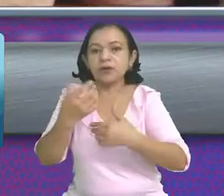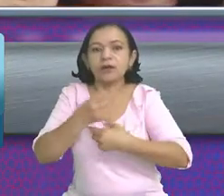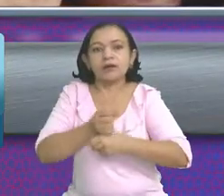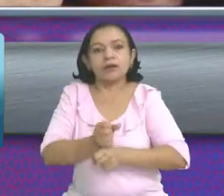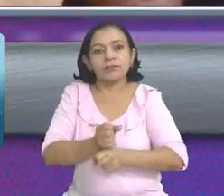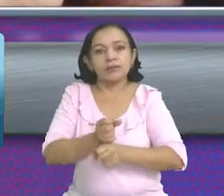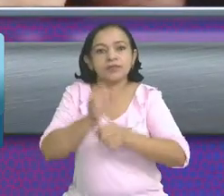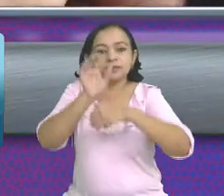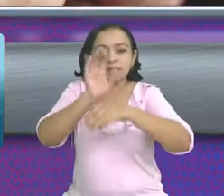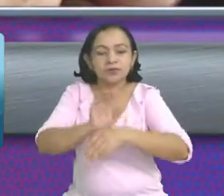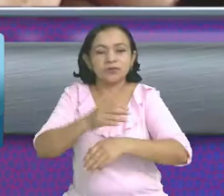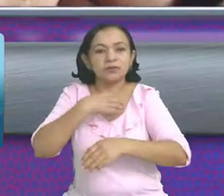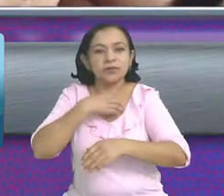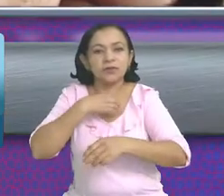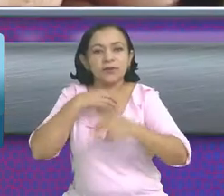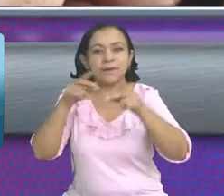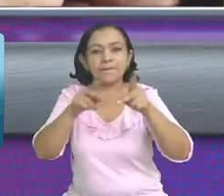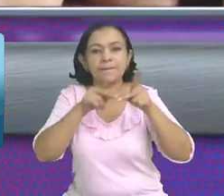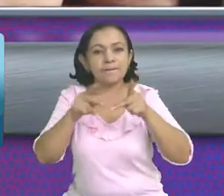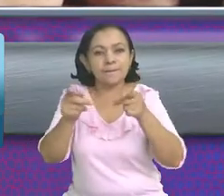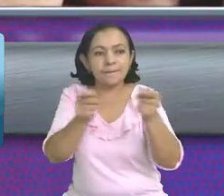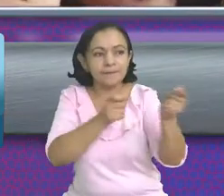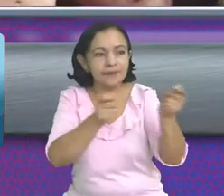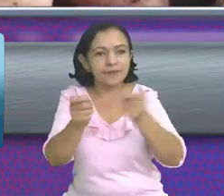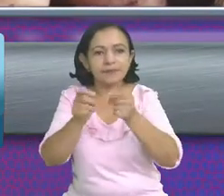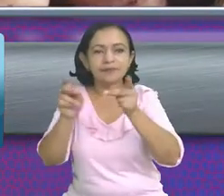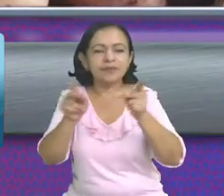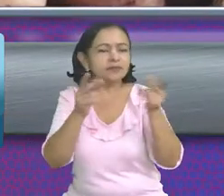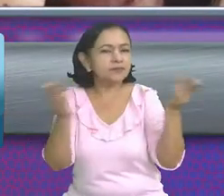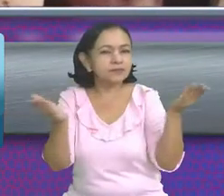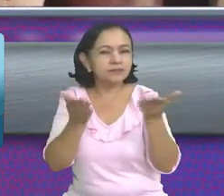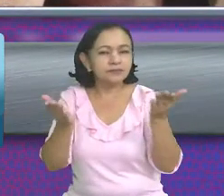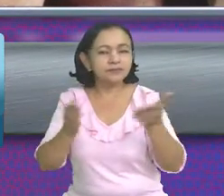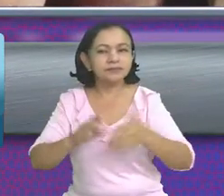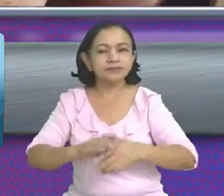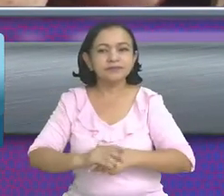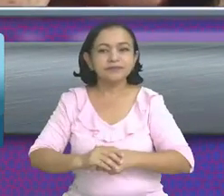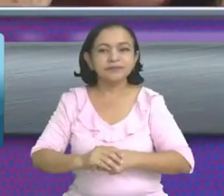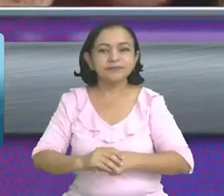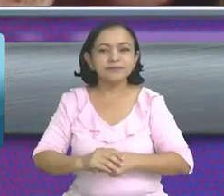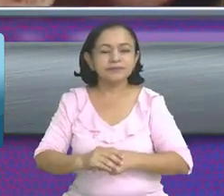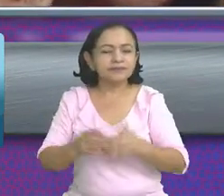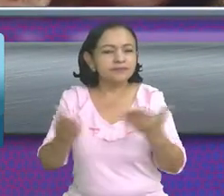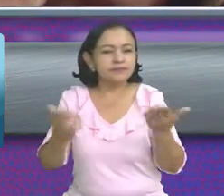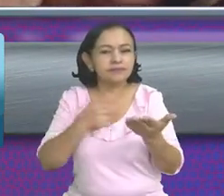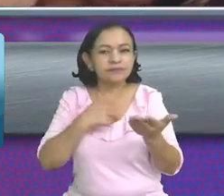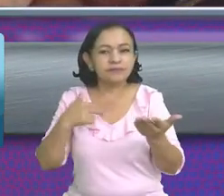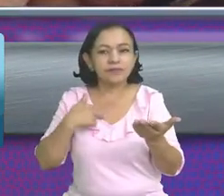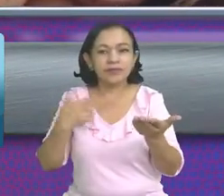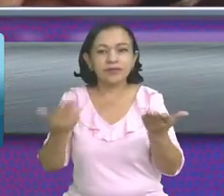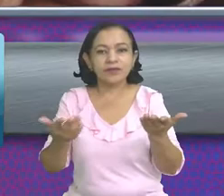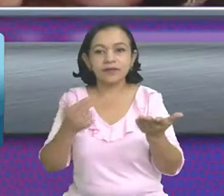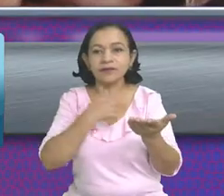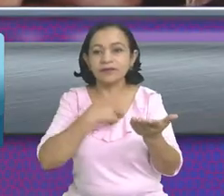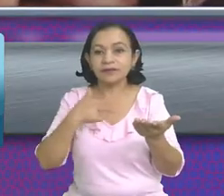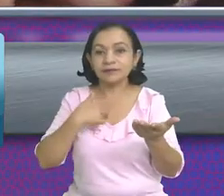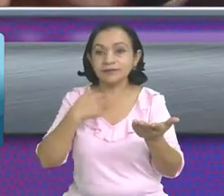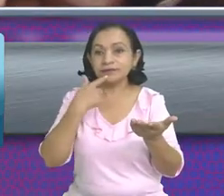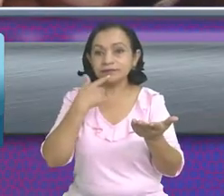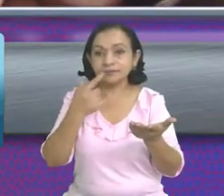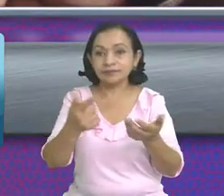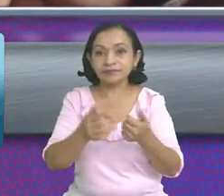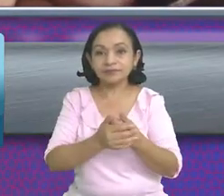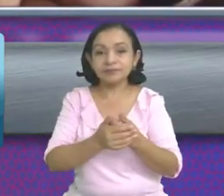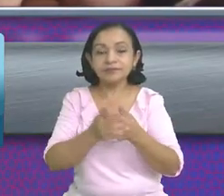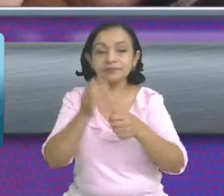se acostumbre a eso? Usted que ha manejado a pacientes crónicos, doctor. Okay. ¿Cómo se hace? Lo que se hace es de que se le da